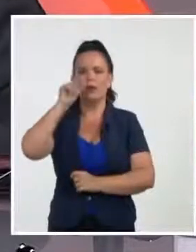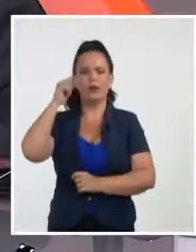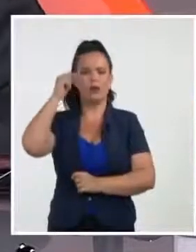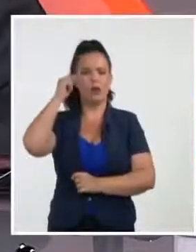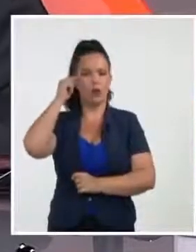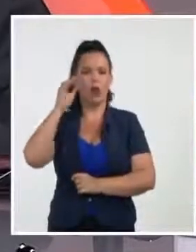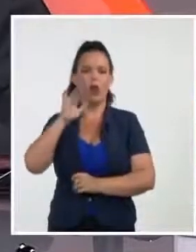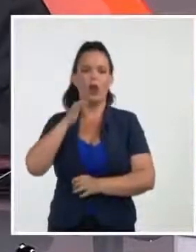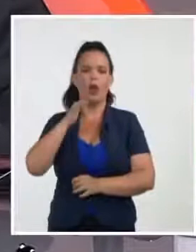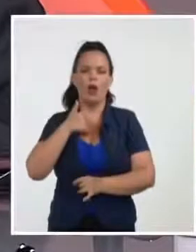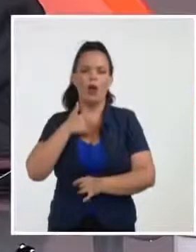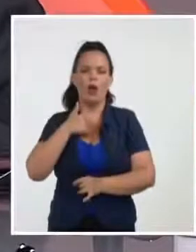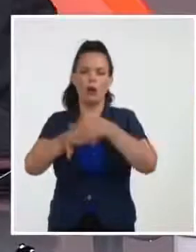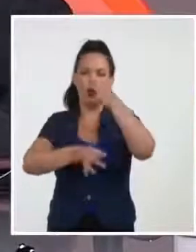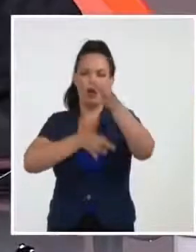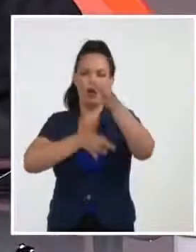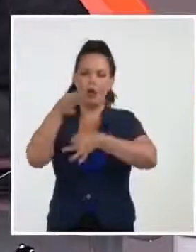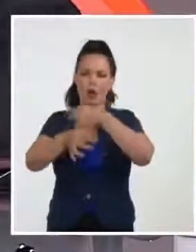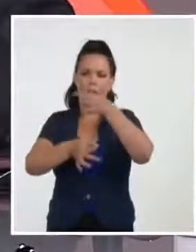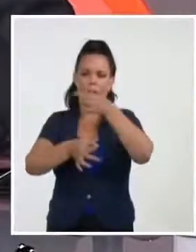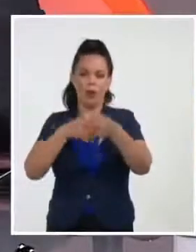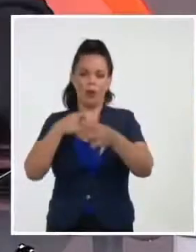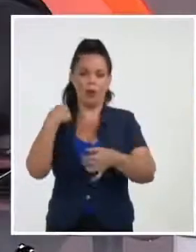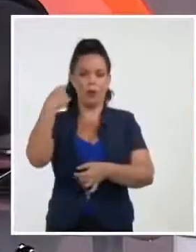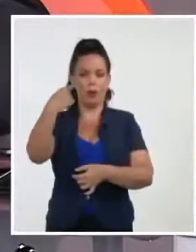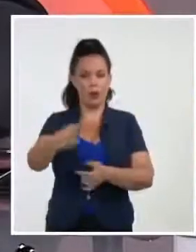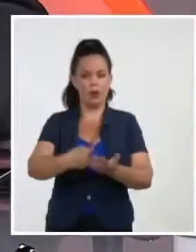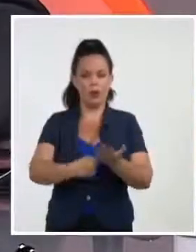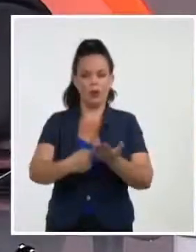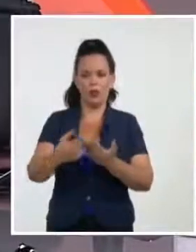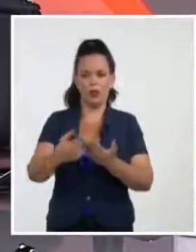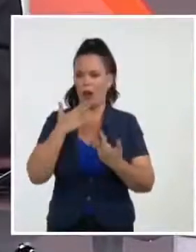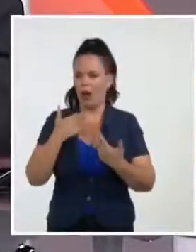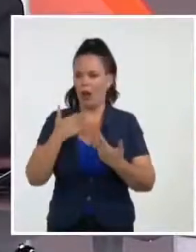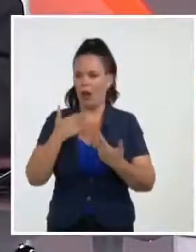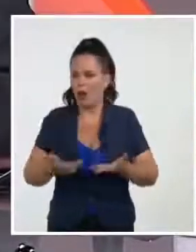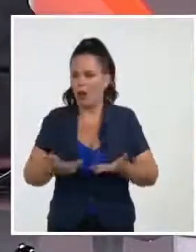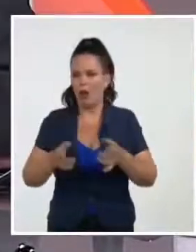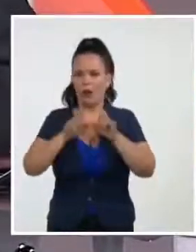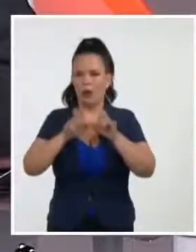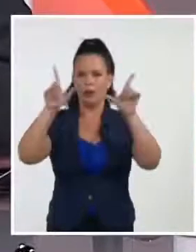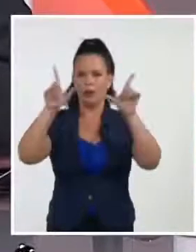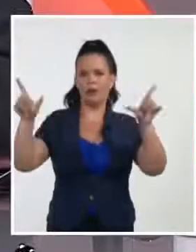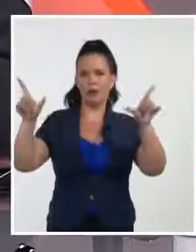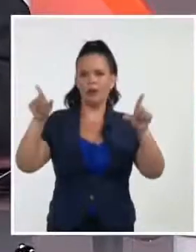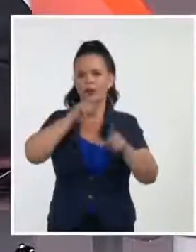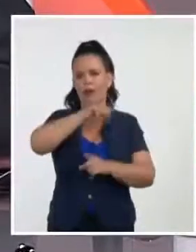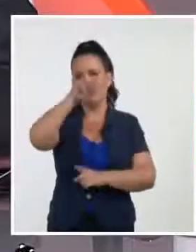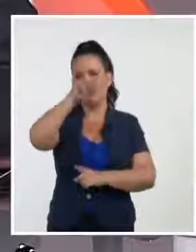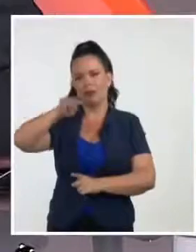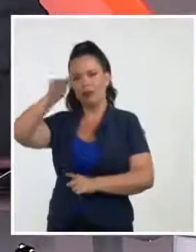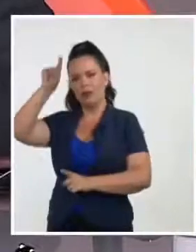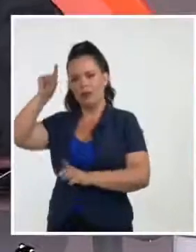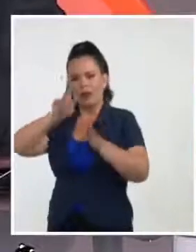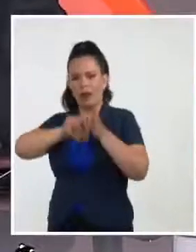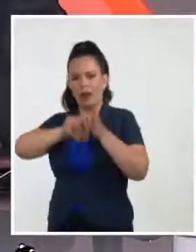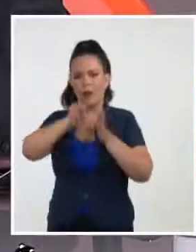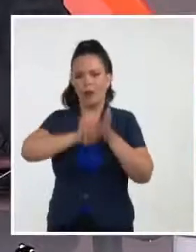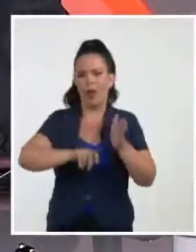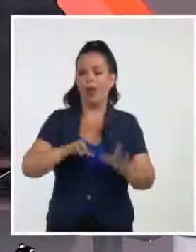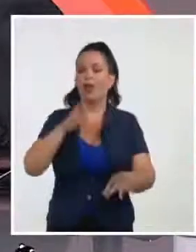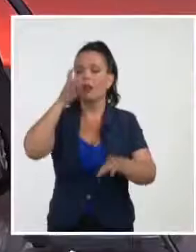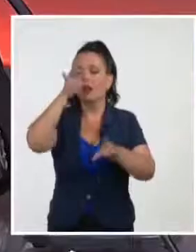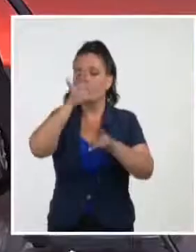próximas semanas? Vamos al hombre de las curvas, al hombre que nos ha estado mostrando los modelos de predicción desde que comenzó la pandemia. El